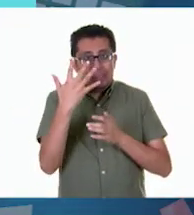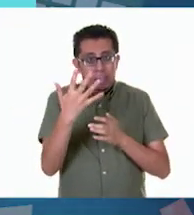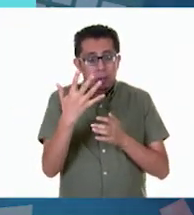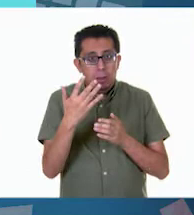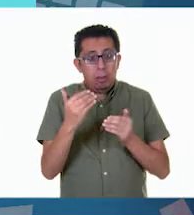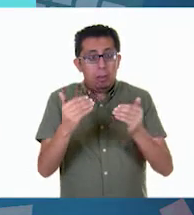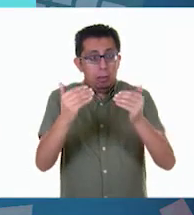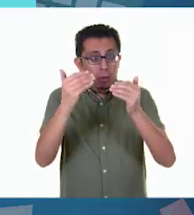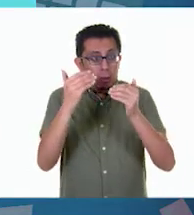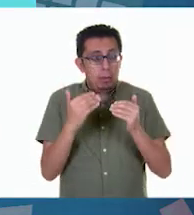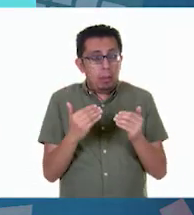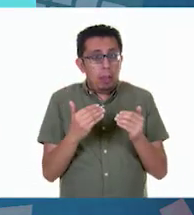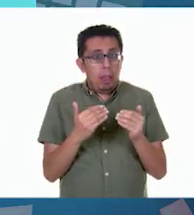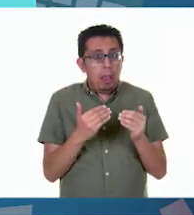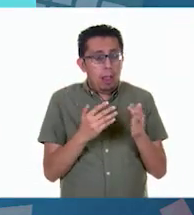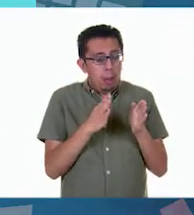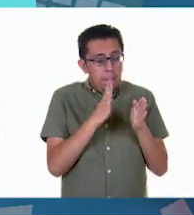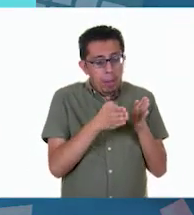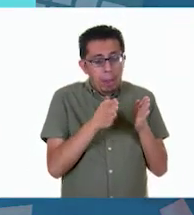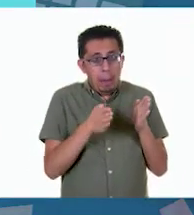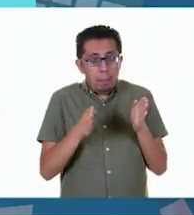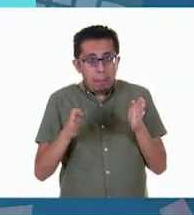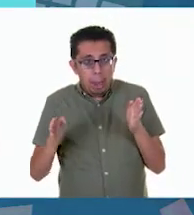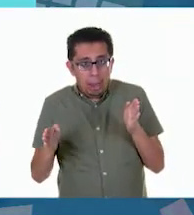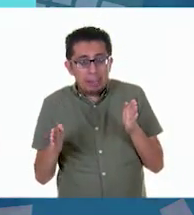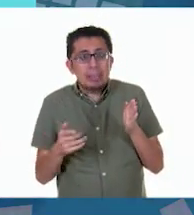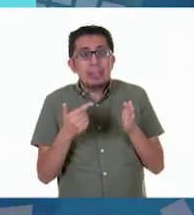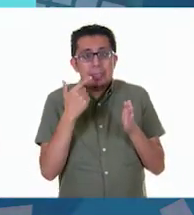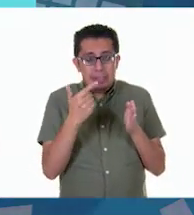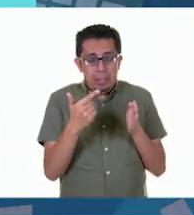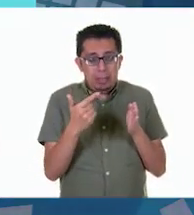y el otro en 7 partes iguales.